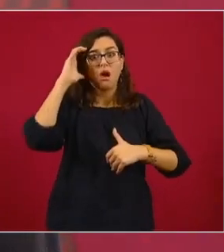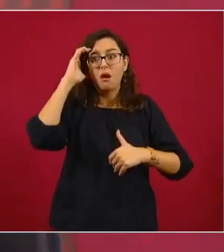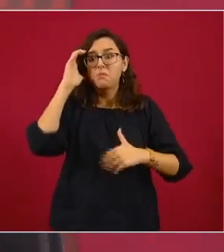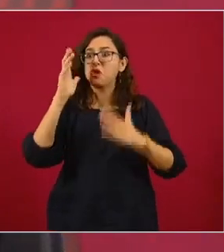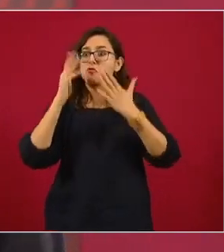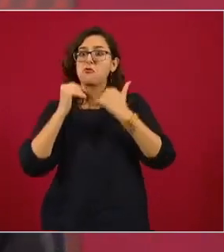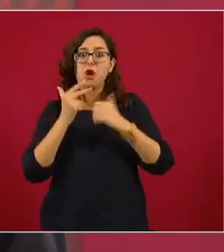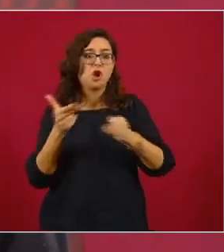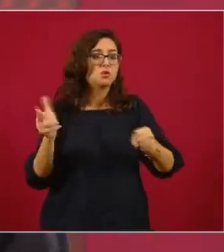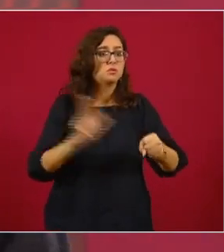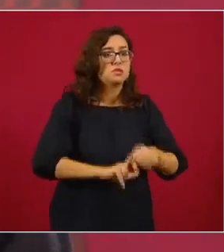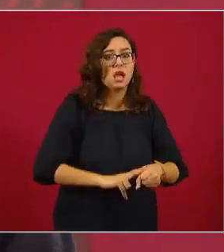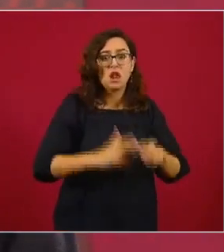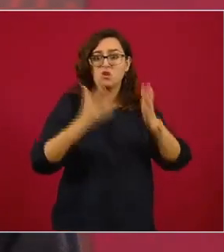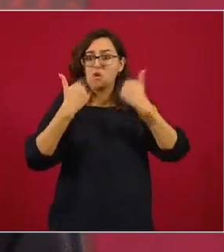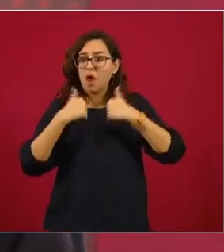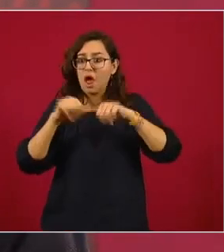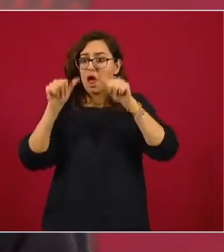nadie se ha quedado sin atención.